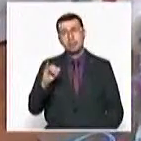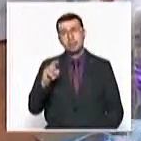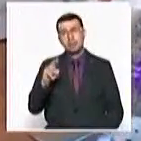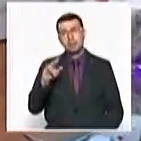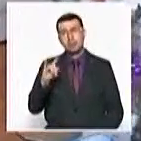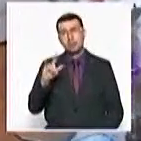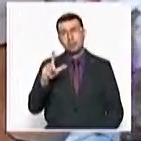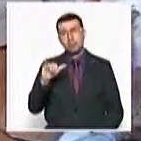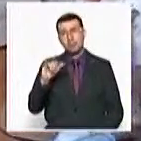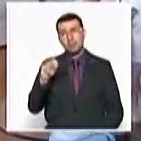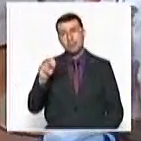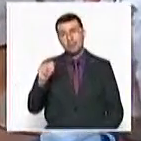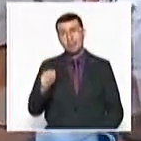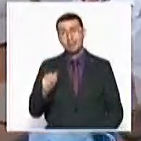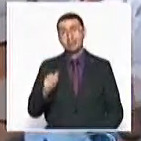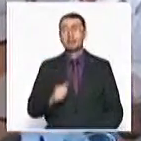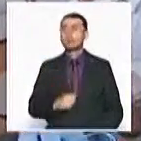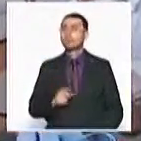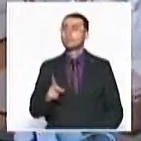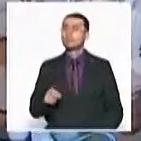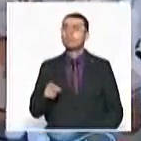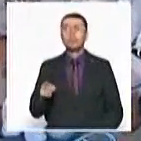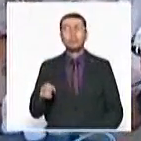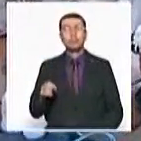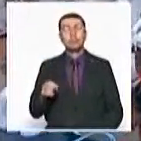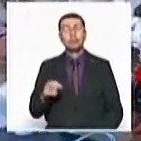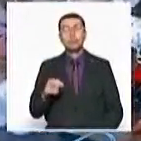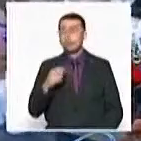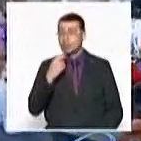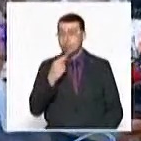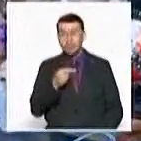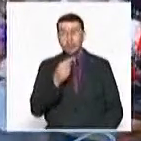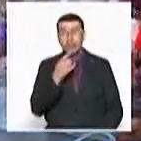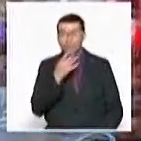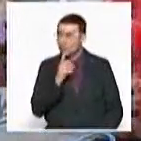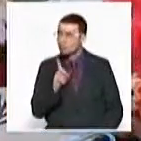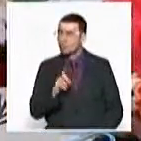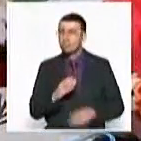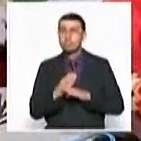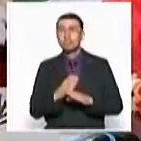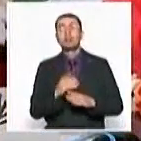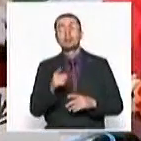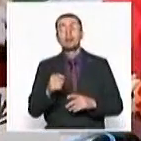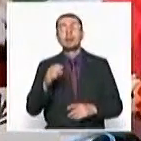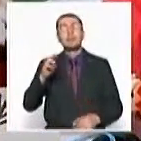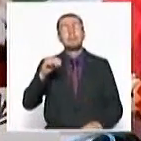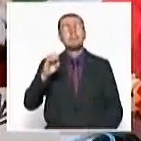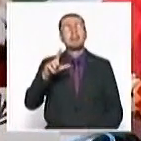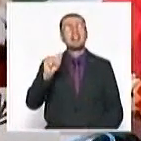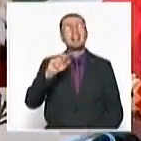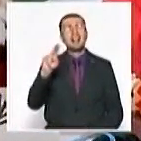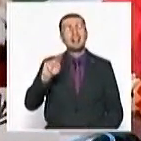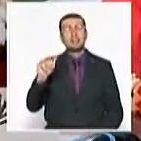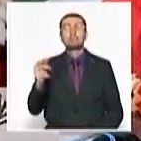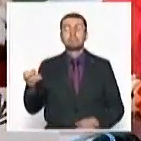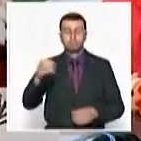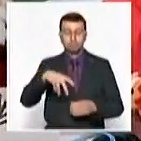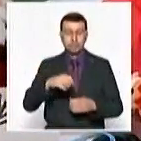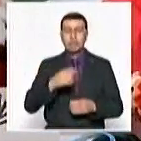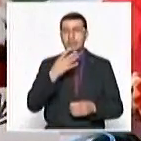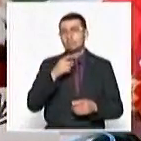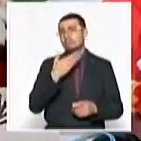los alimentos con melaza o miel de purga. A estos pacientes suspéndale todo lo que